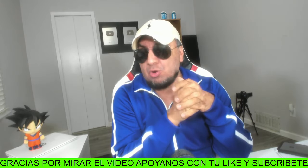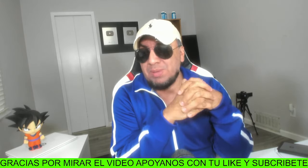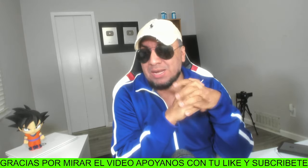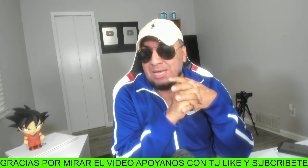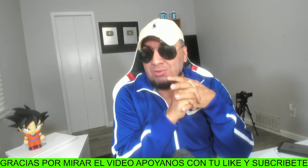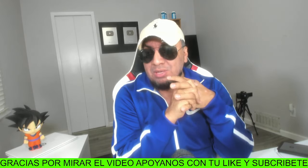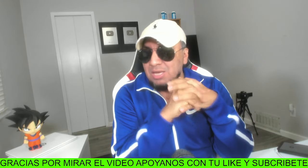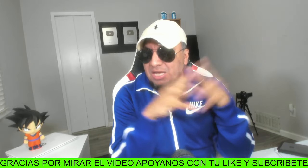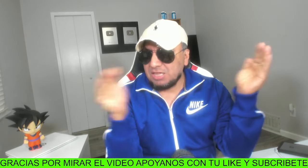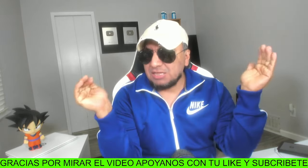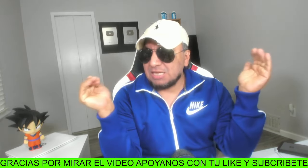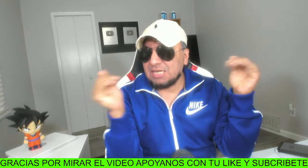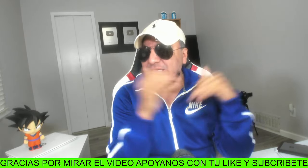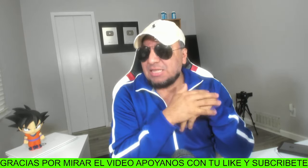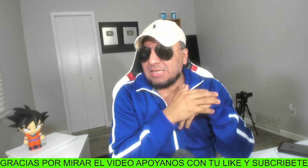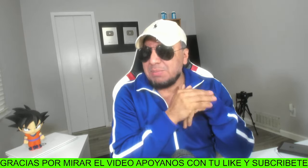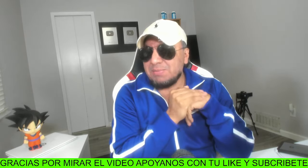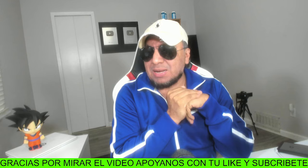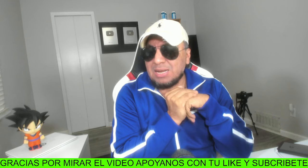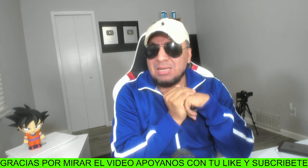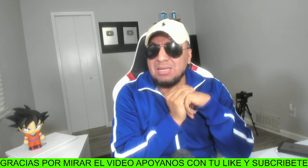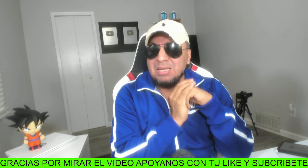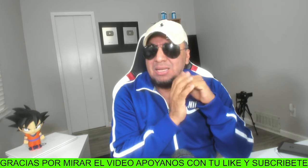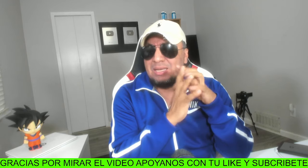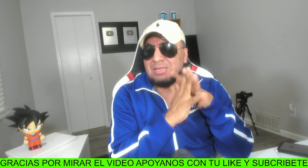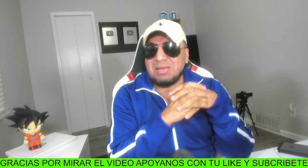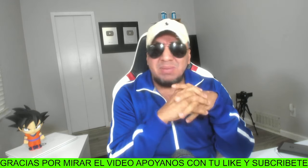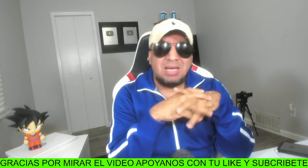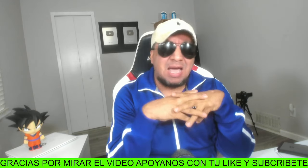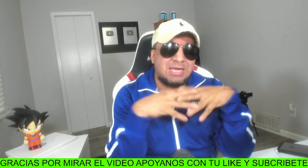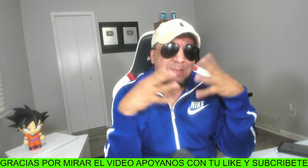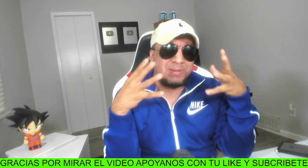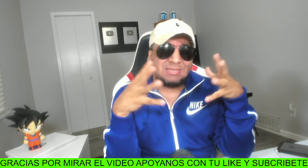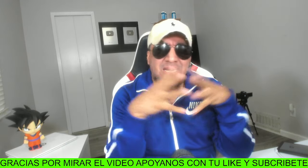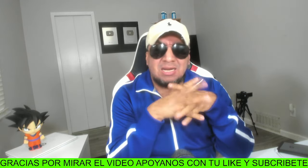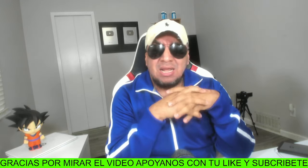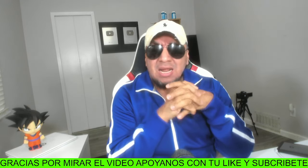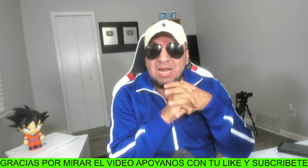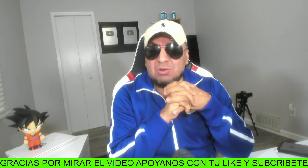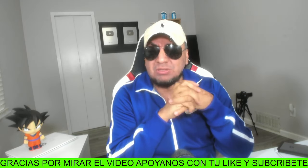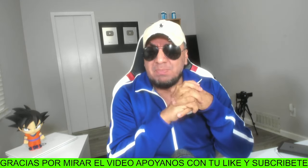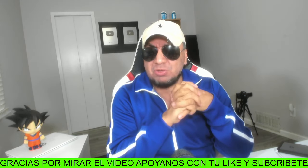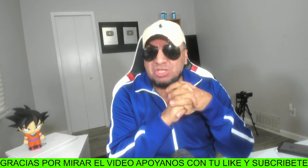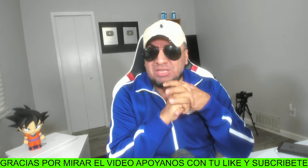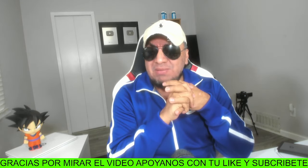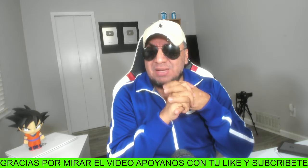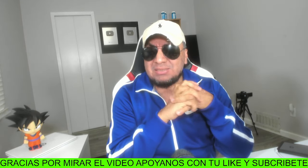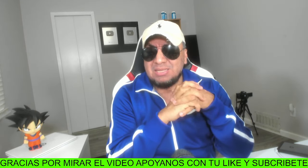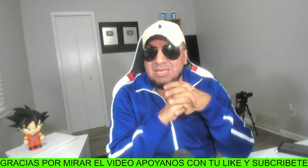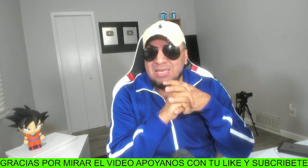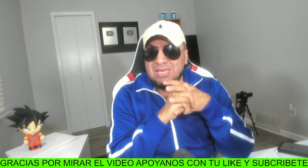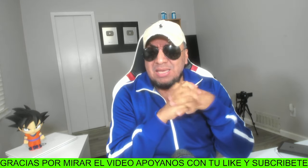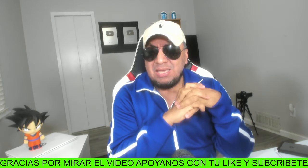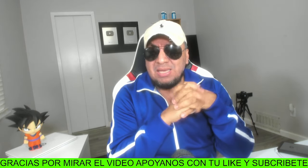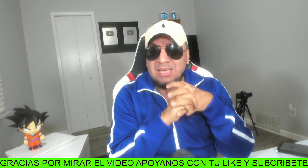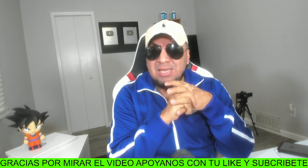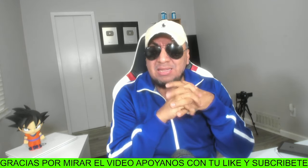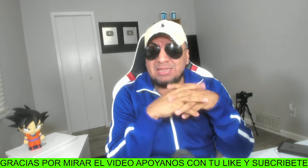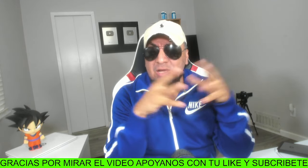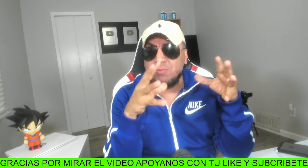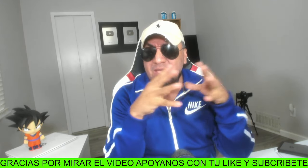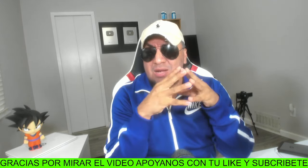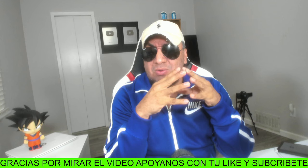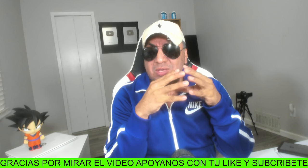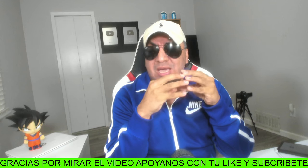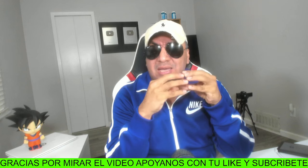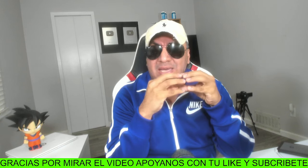los agromercados, que está interesante este tema, ¿verdad? También hay que pasar las cosas positivas de